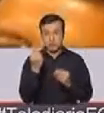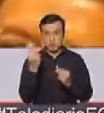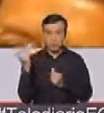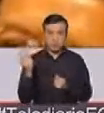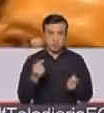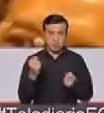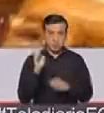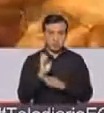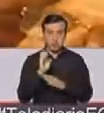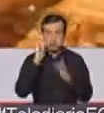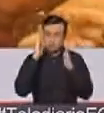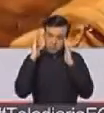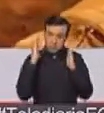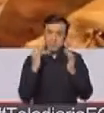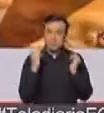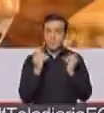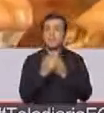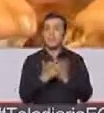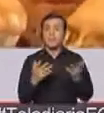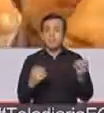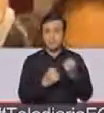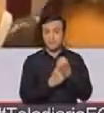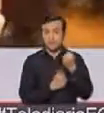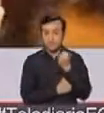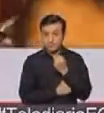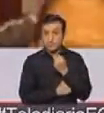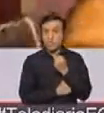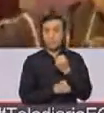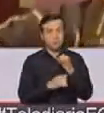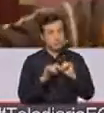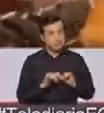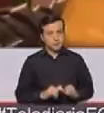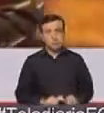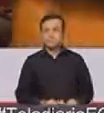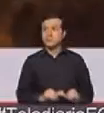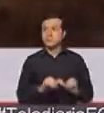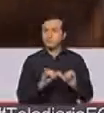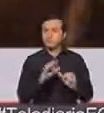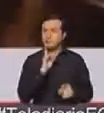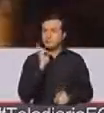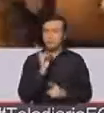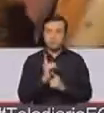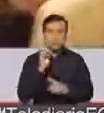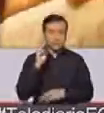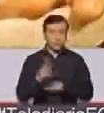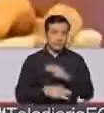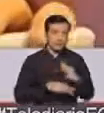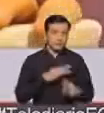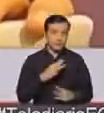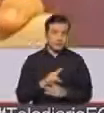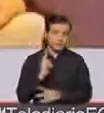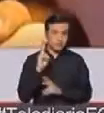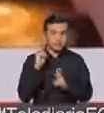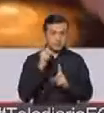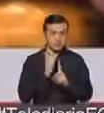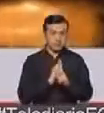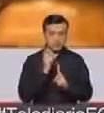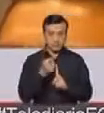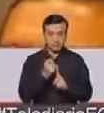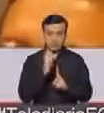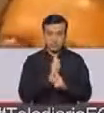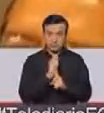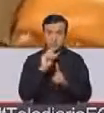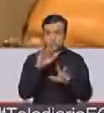El enfoque de este año son consolidar los pilares de sostenibilidad. Es algo que el mundo, no solo para el tema de banano, en general el